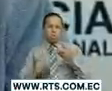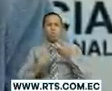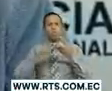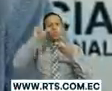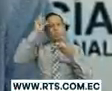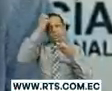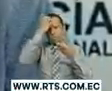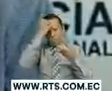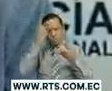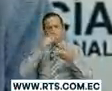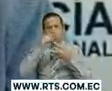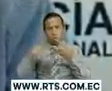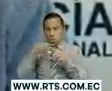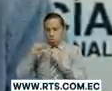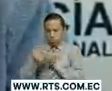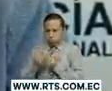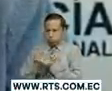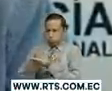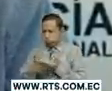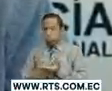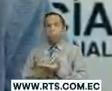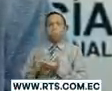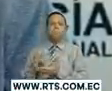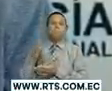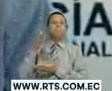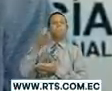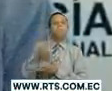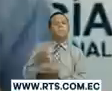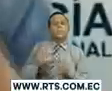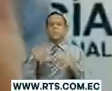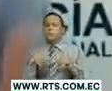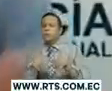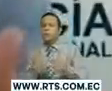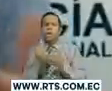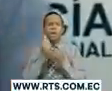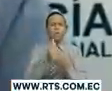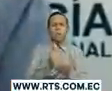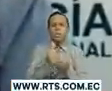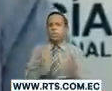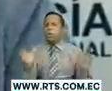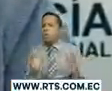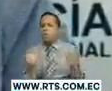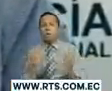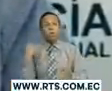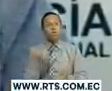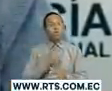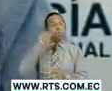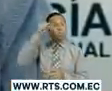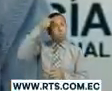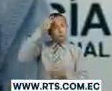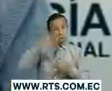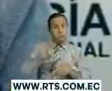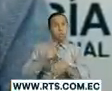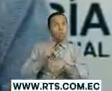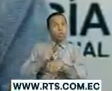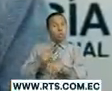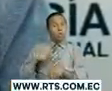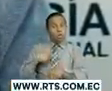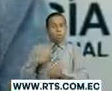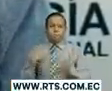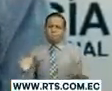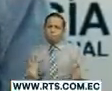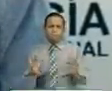parte de los COE cantonales, dándole seguimiento, asesoramiento, y nosotros como gobernador y médico, dándole también asesoramiento para que